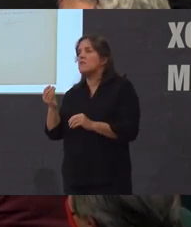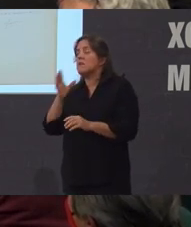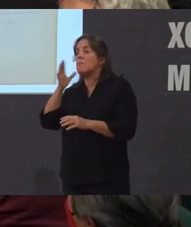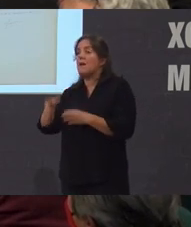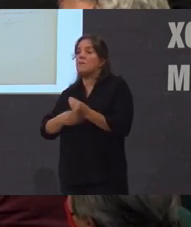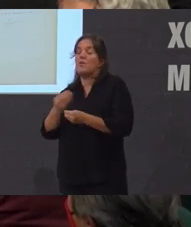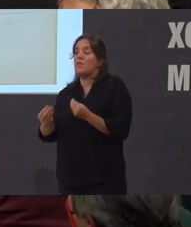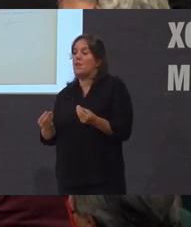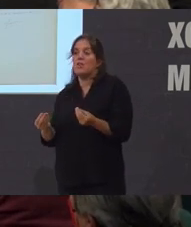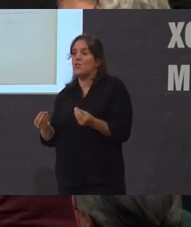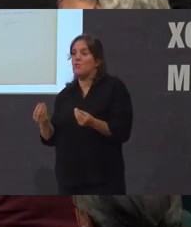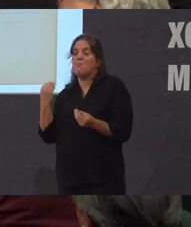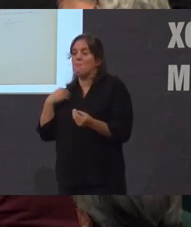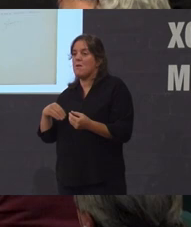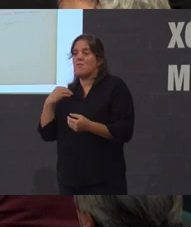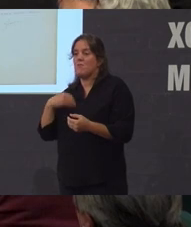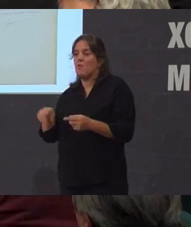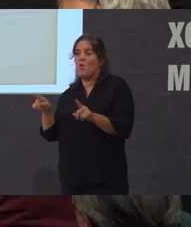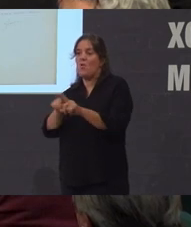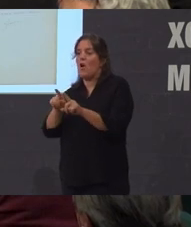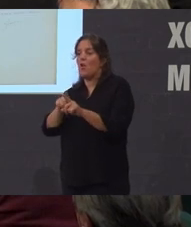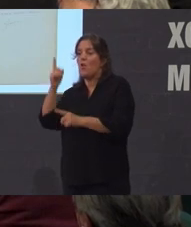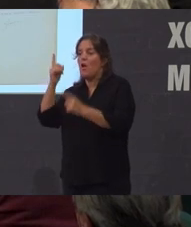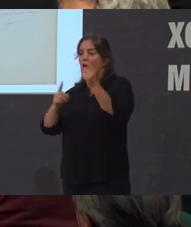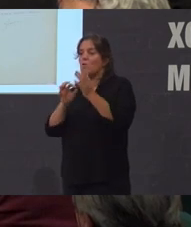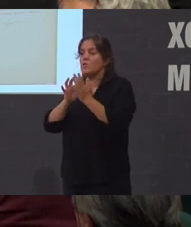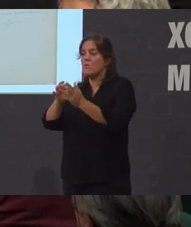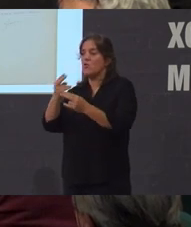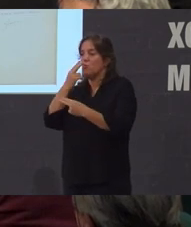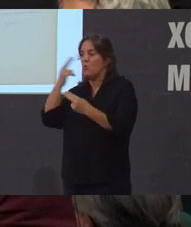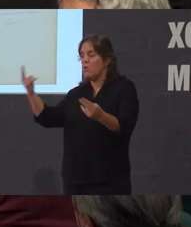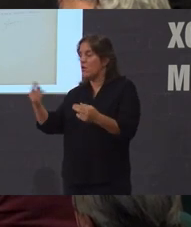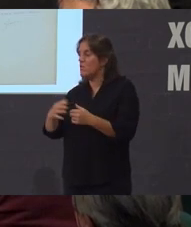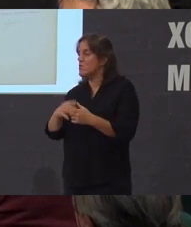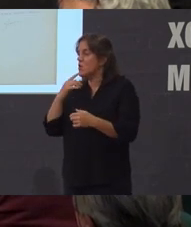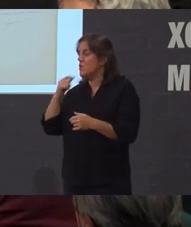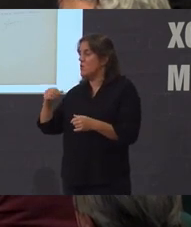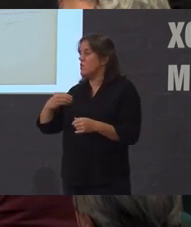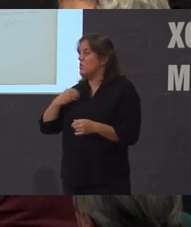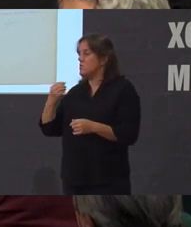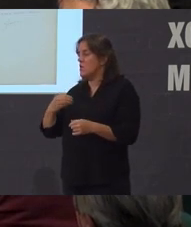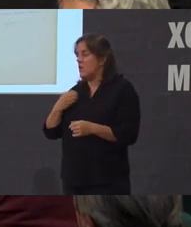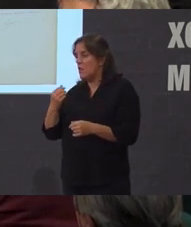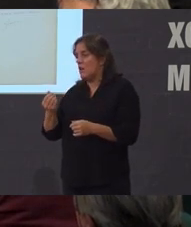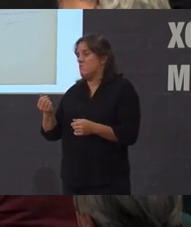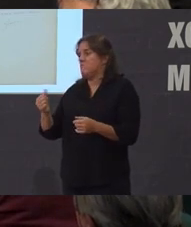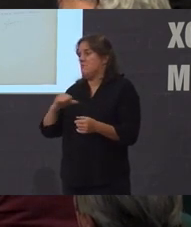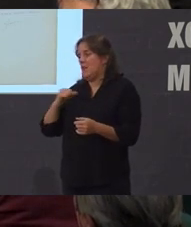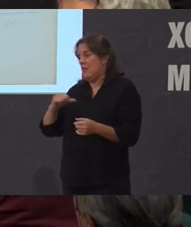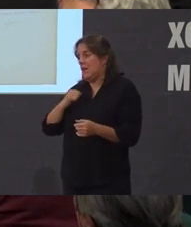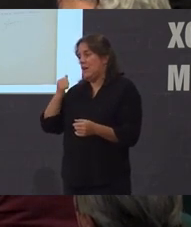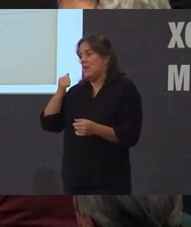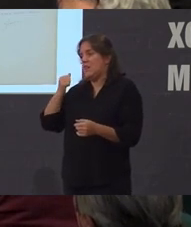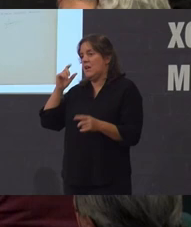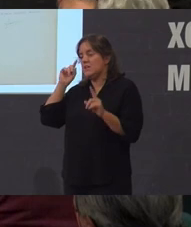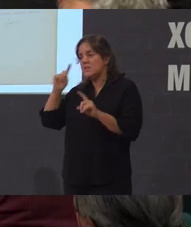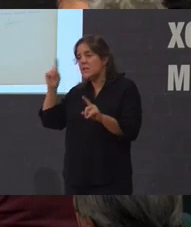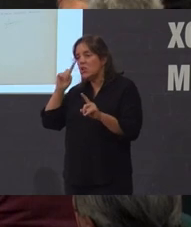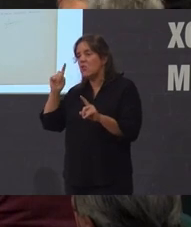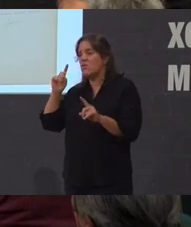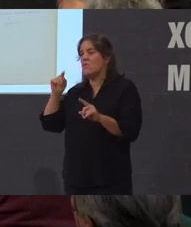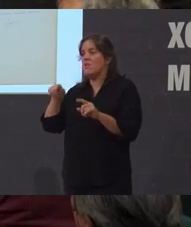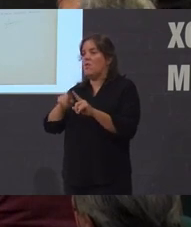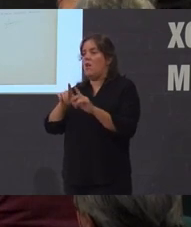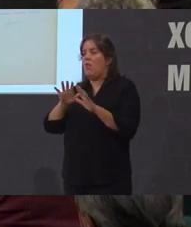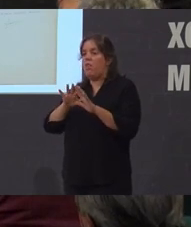pasa actualmente xa con algúns servicios públicos e non veño con ese tema, como a sanidade, o ensino, deixámoslo deteriorar e